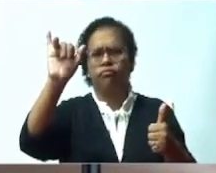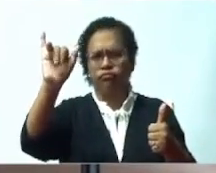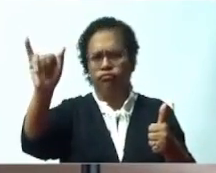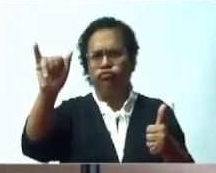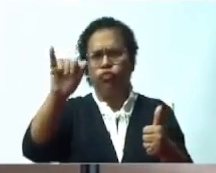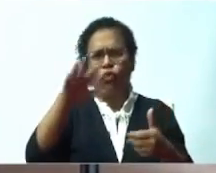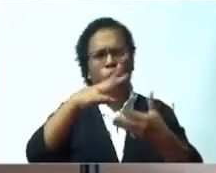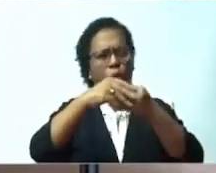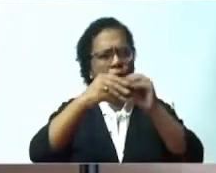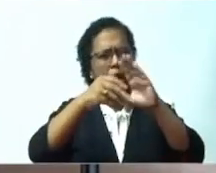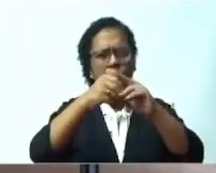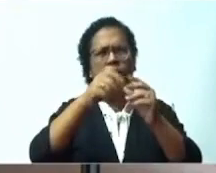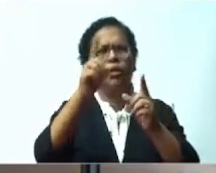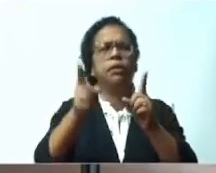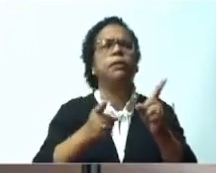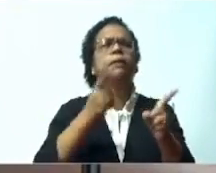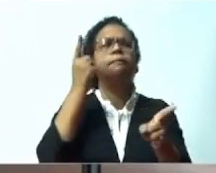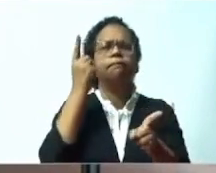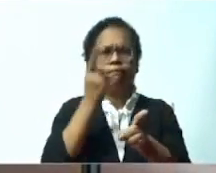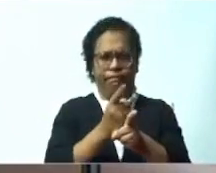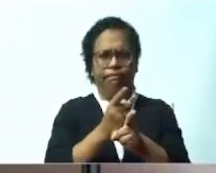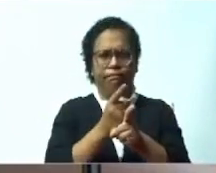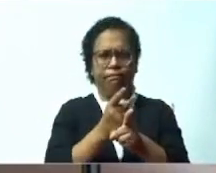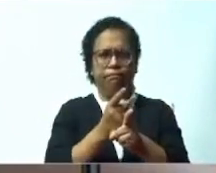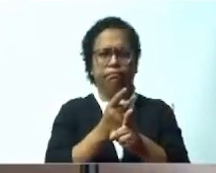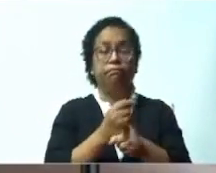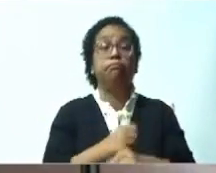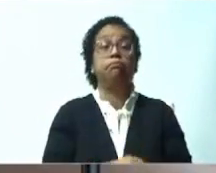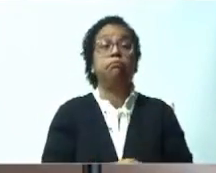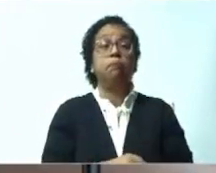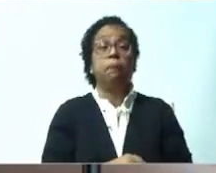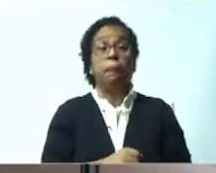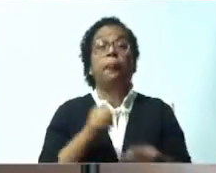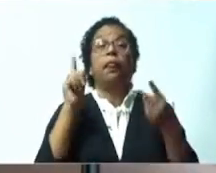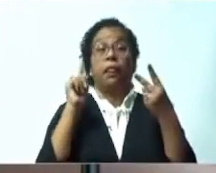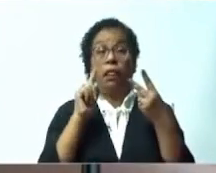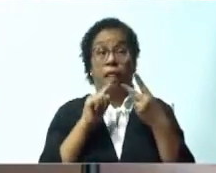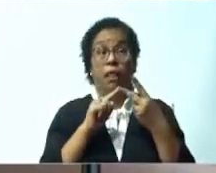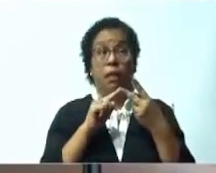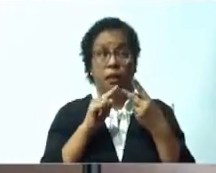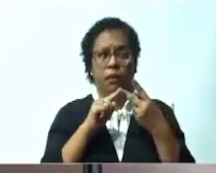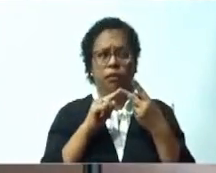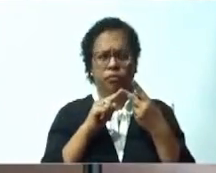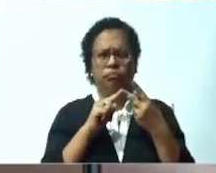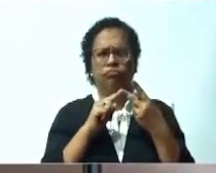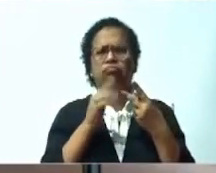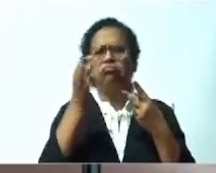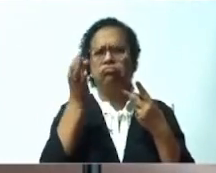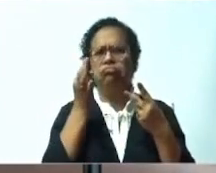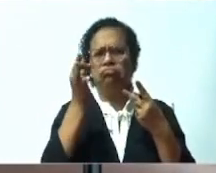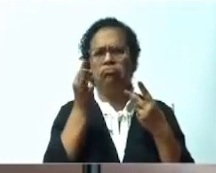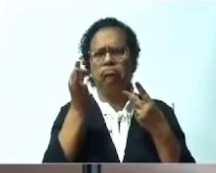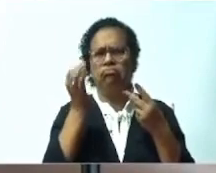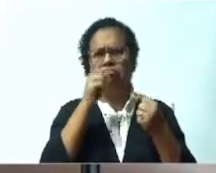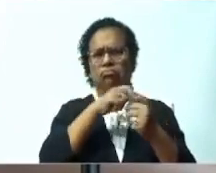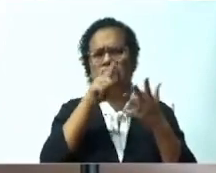los planteamientos hechos. En segundo lugar, voy a puntualizar algunos términos que se han manejado